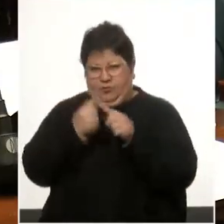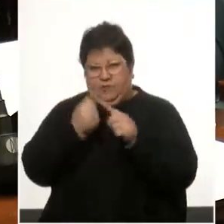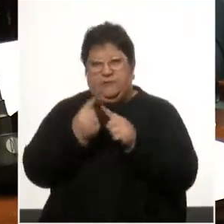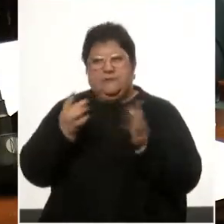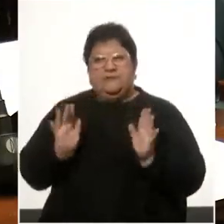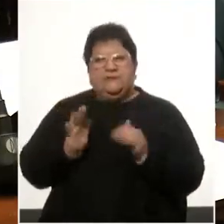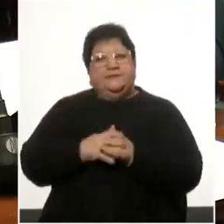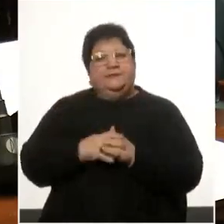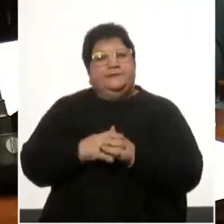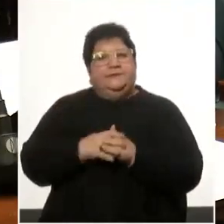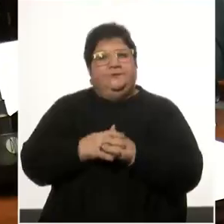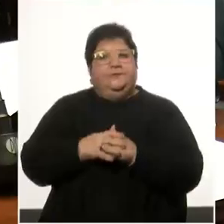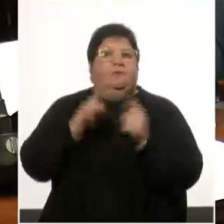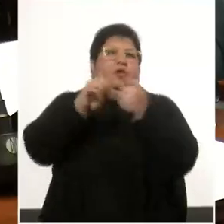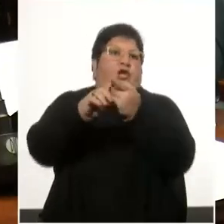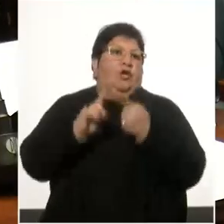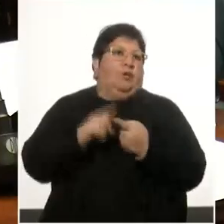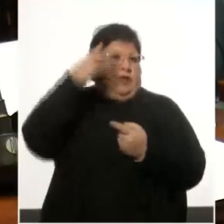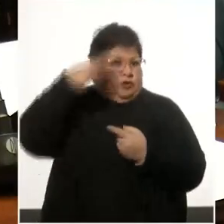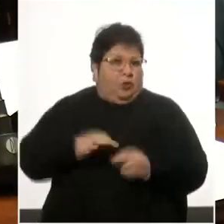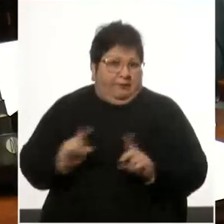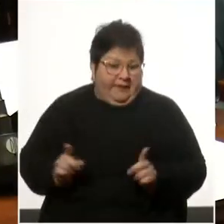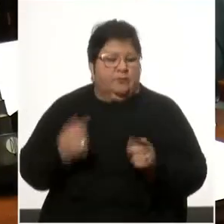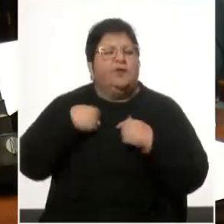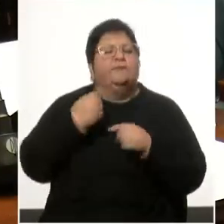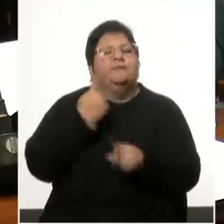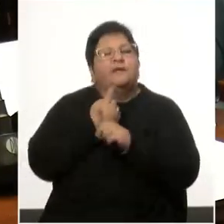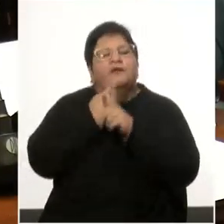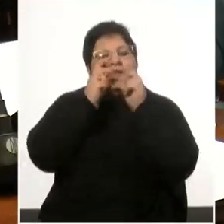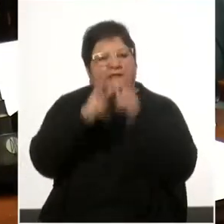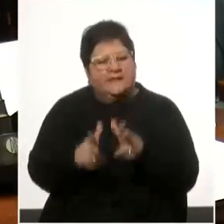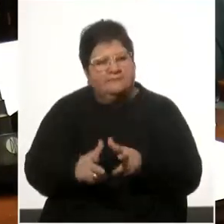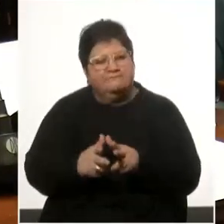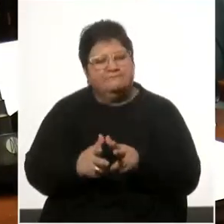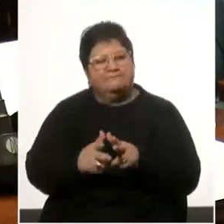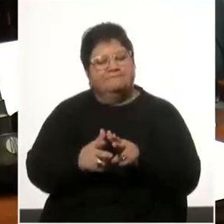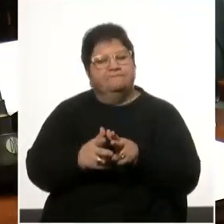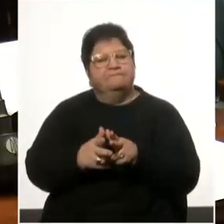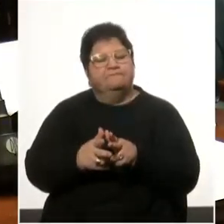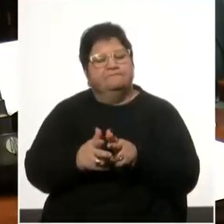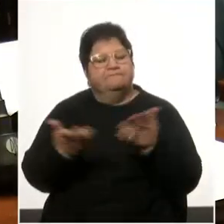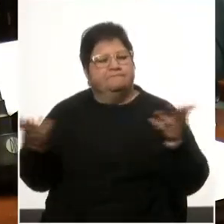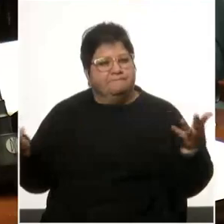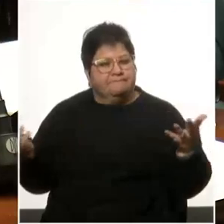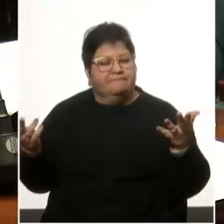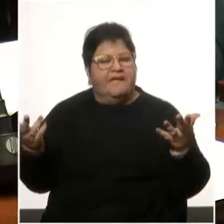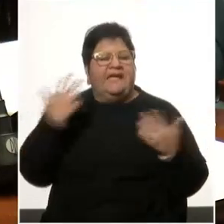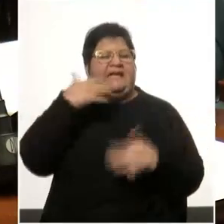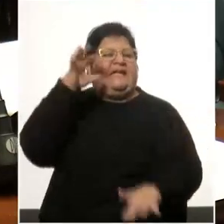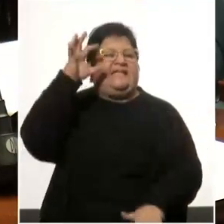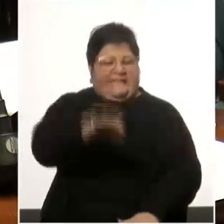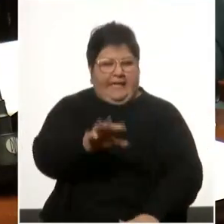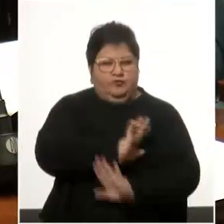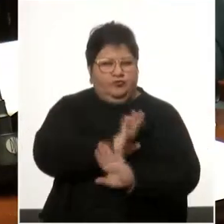como los acuerdos se incumplieron, primero va la alusión. Y la alusión, señora Presidente, es el rechazo